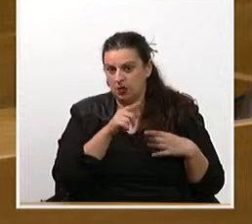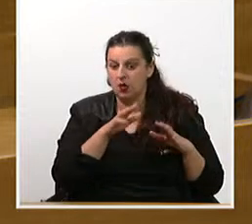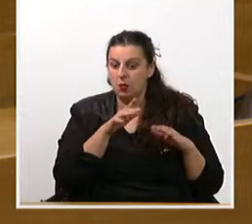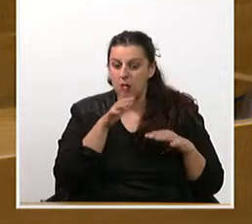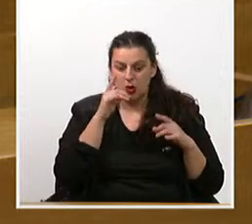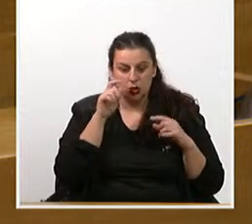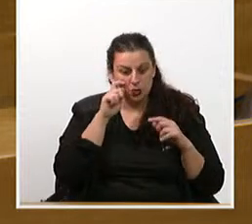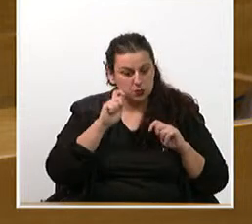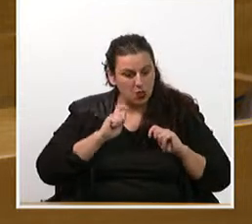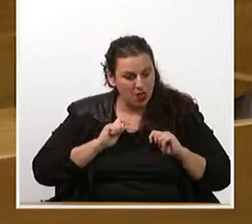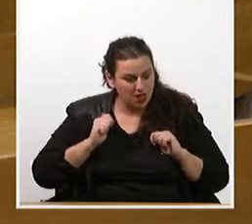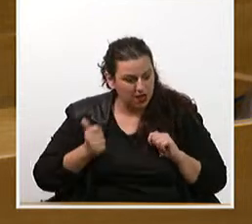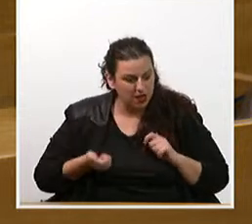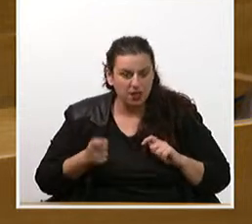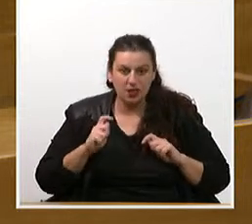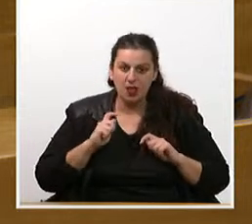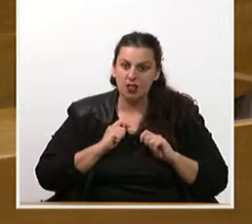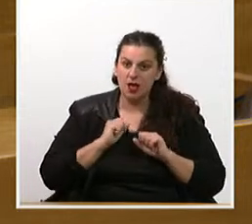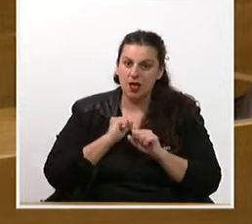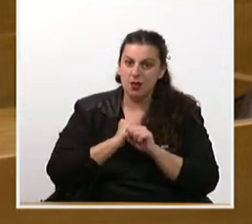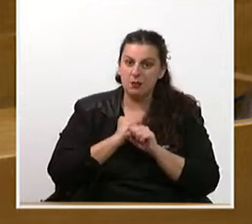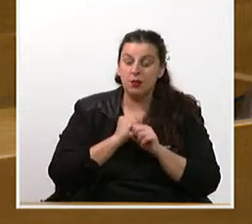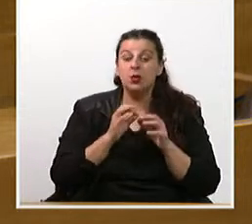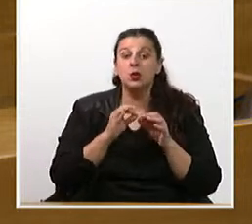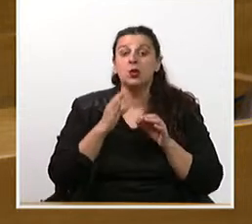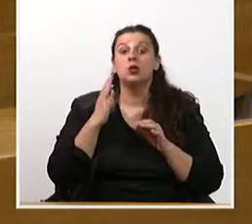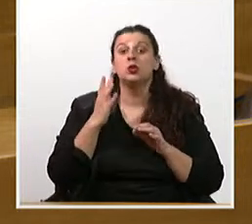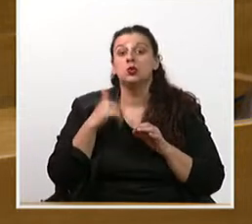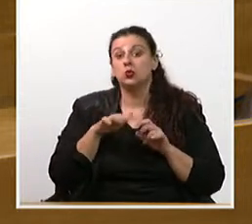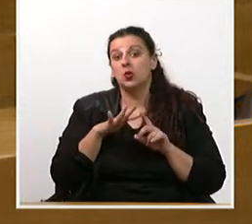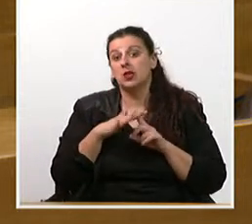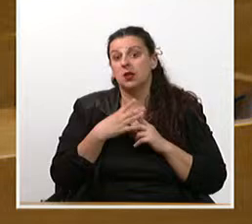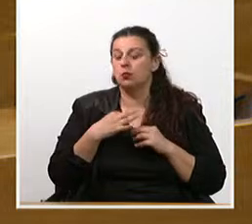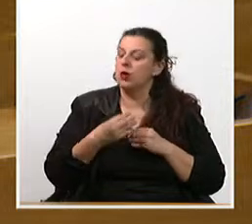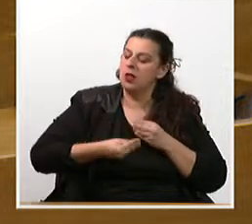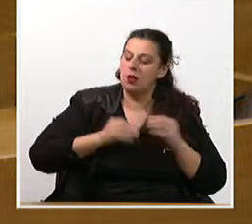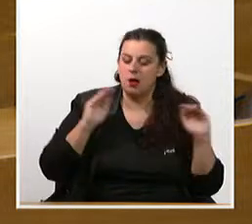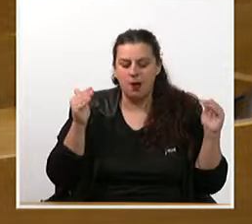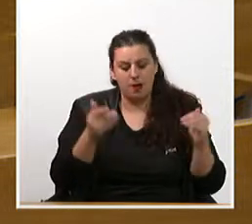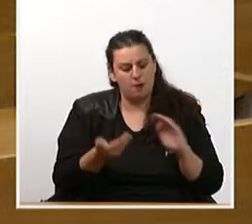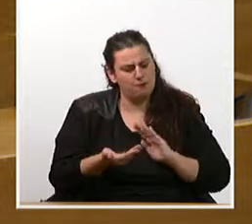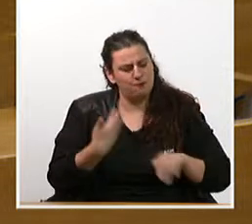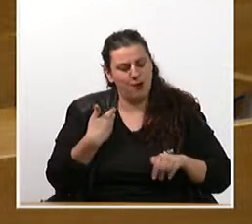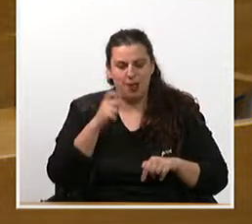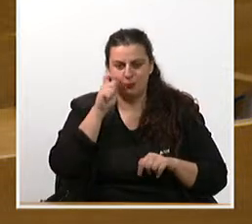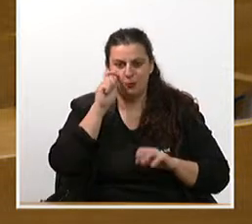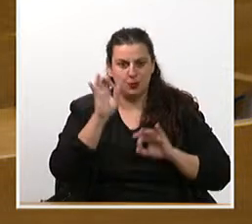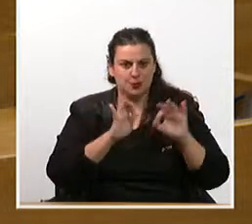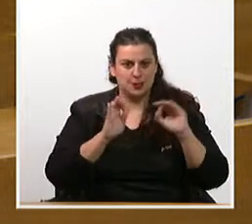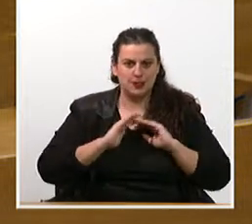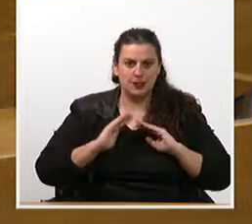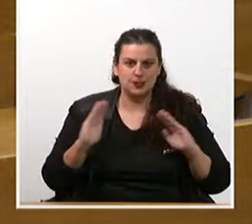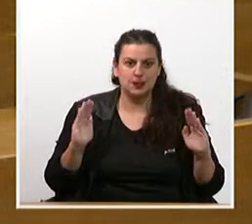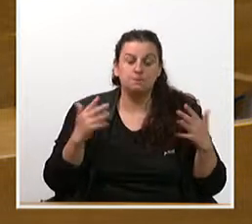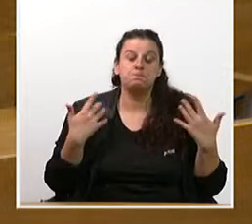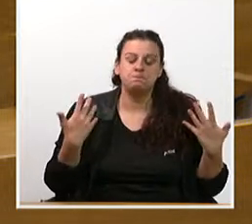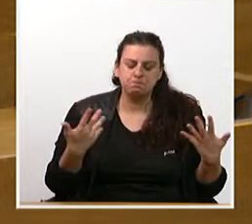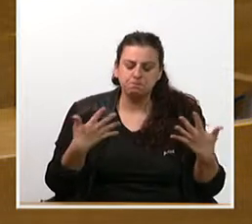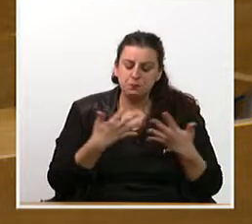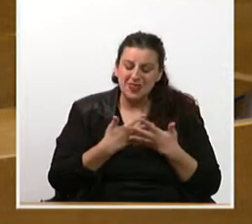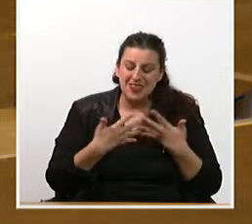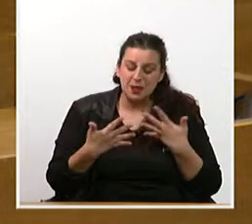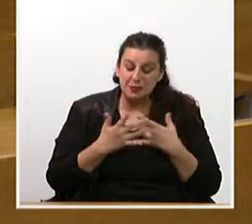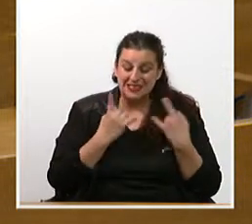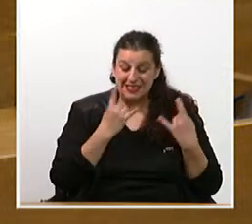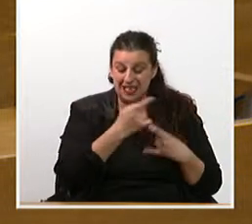que crea riqueza afortunadamente en este caso pudimos actuar a tiempo señorías el el mestizaje botánico que nos